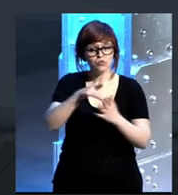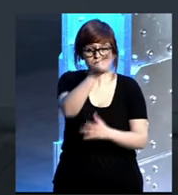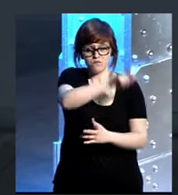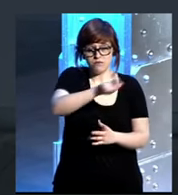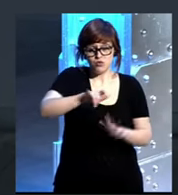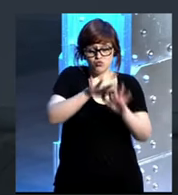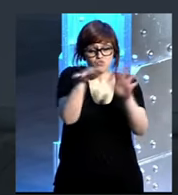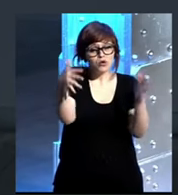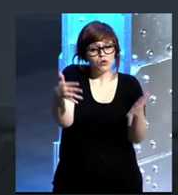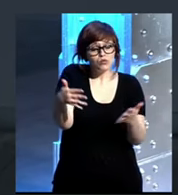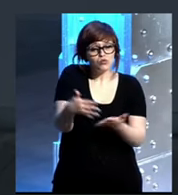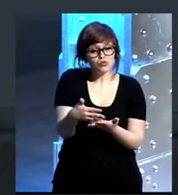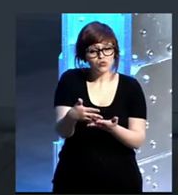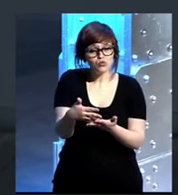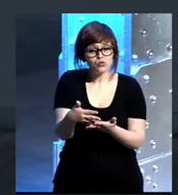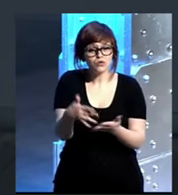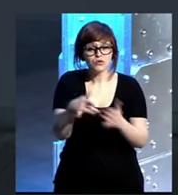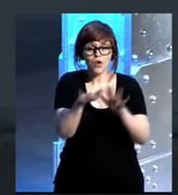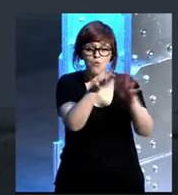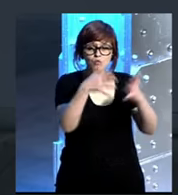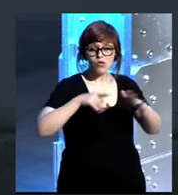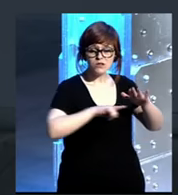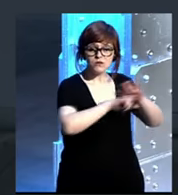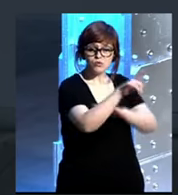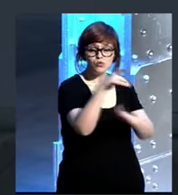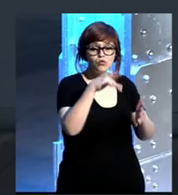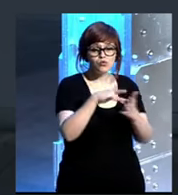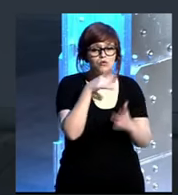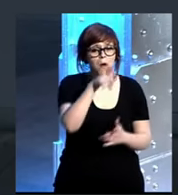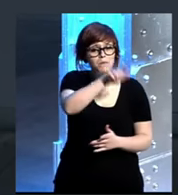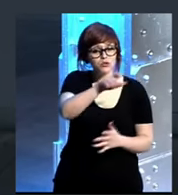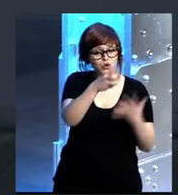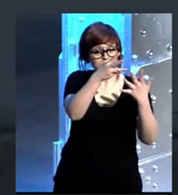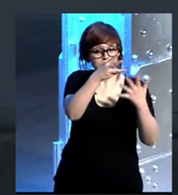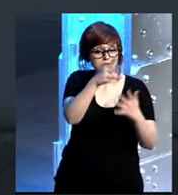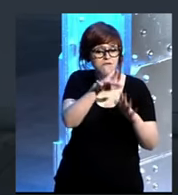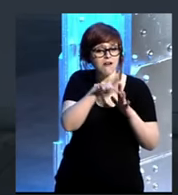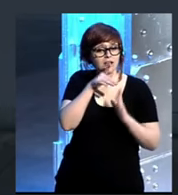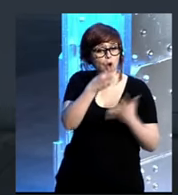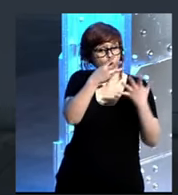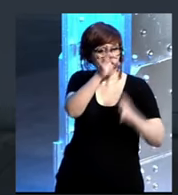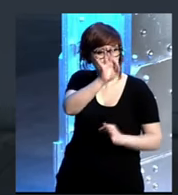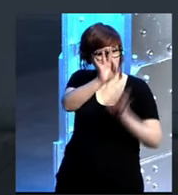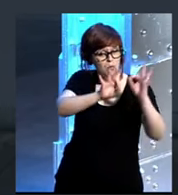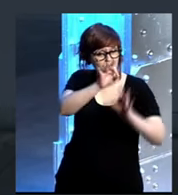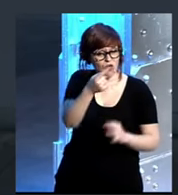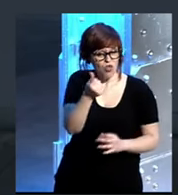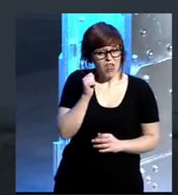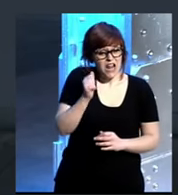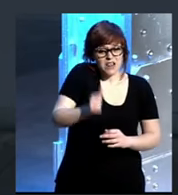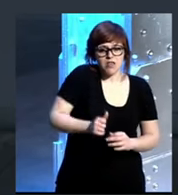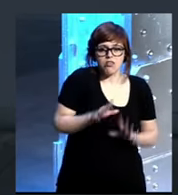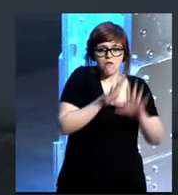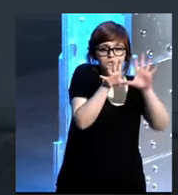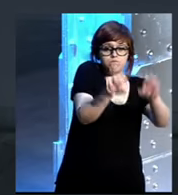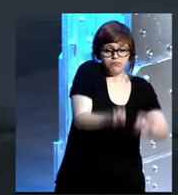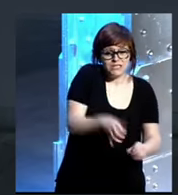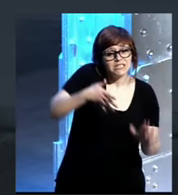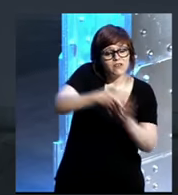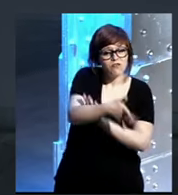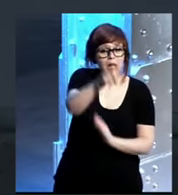llega a controlar en los países desarrollados el 80% de la riqueza, lo cual significa que el 80% de la población en última